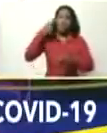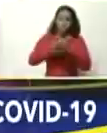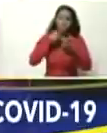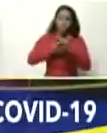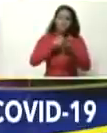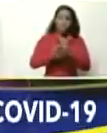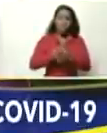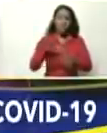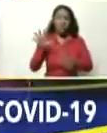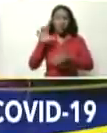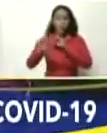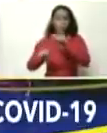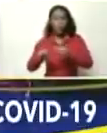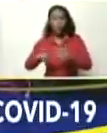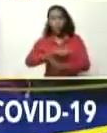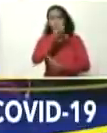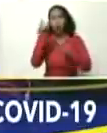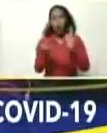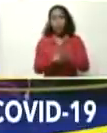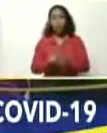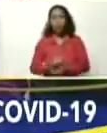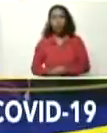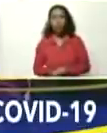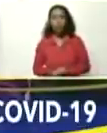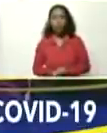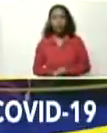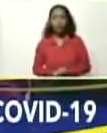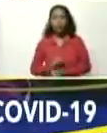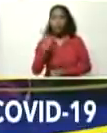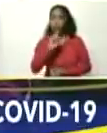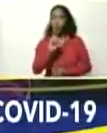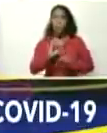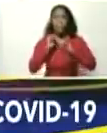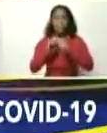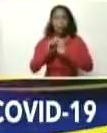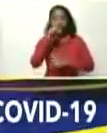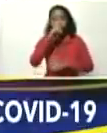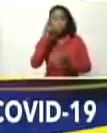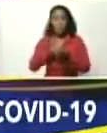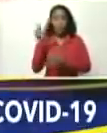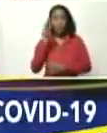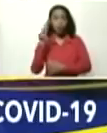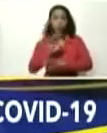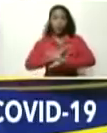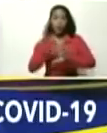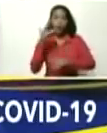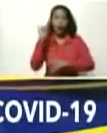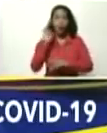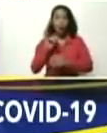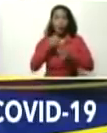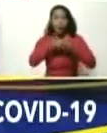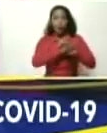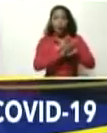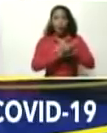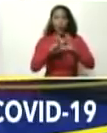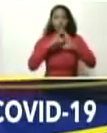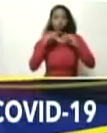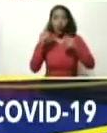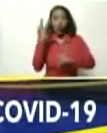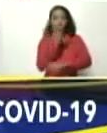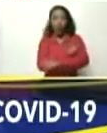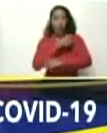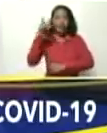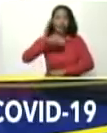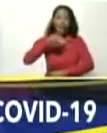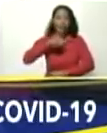las conseguimos completo. Y no ha empezado el año 2022 y ya tenemos en almacenes todas las vacunas